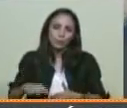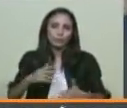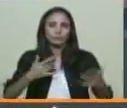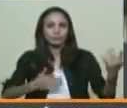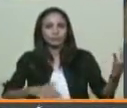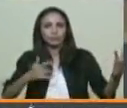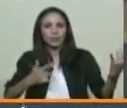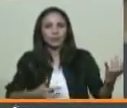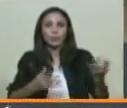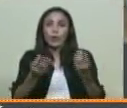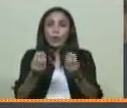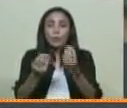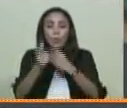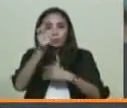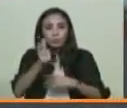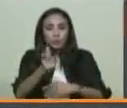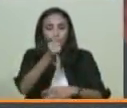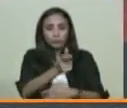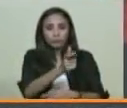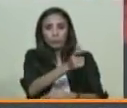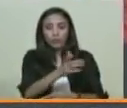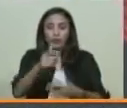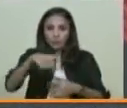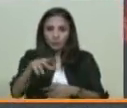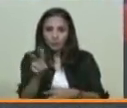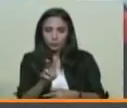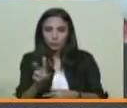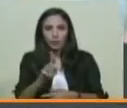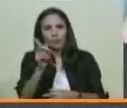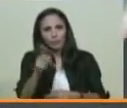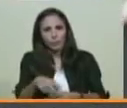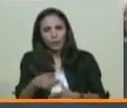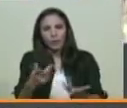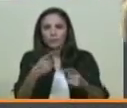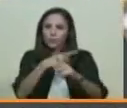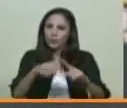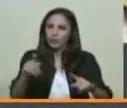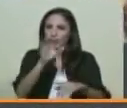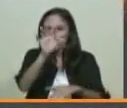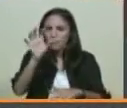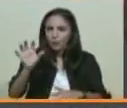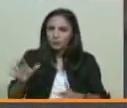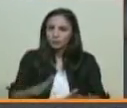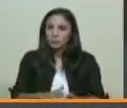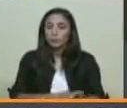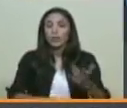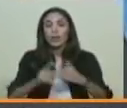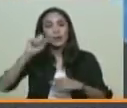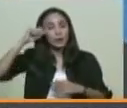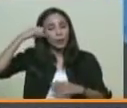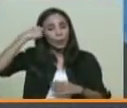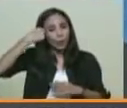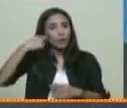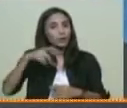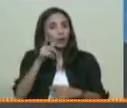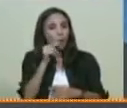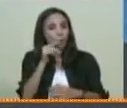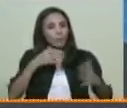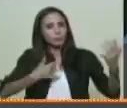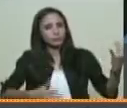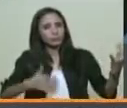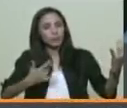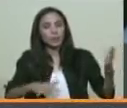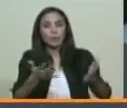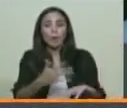venezolanas y también de hermanos latinoamericanos, porque llevó su mensaje con más de 800 canciones a